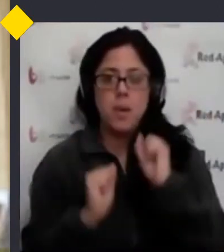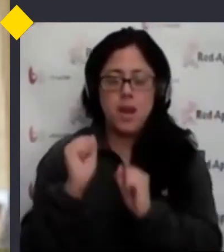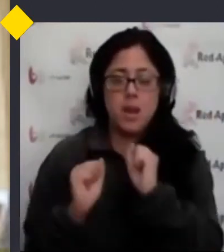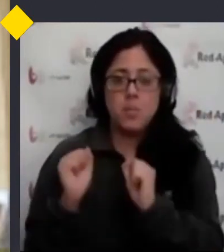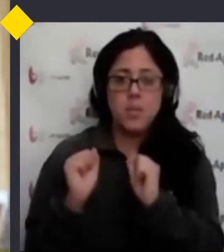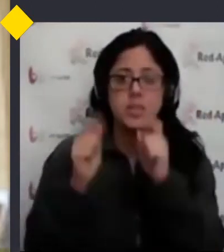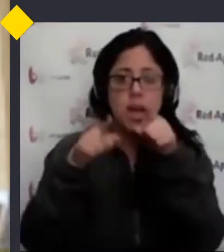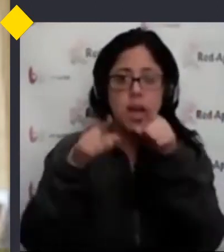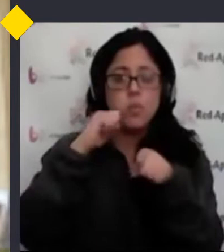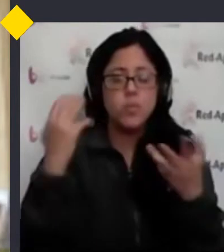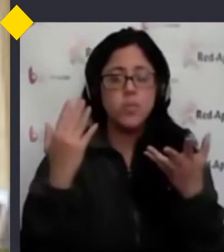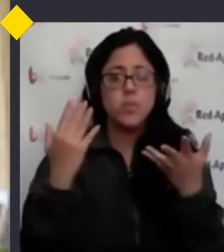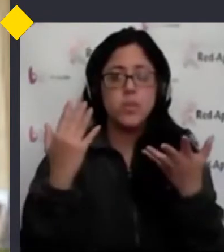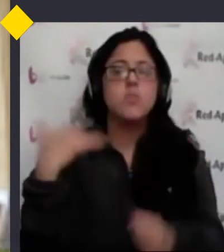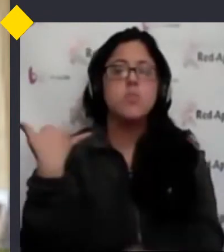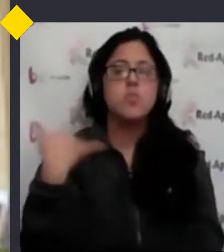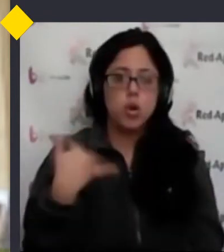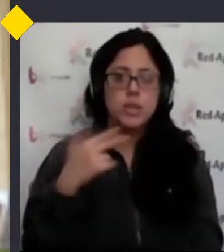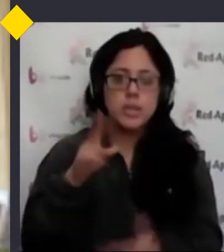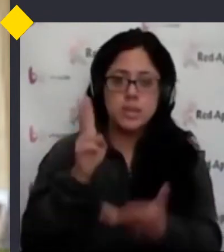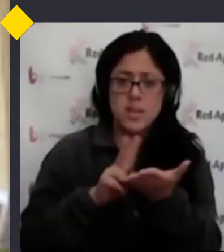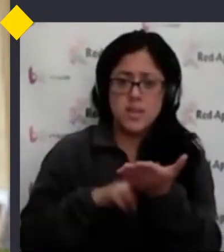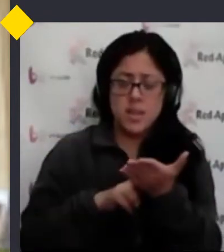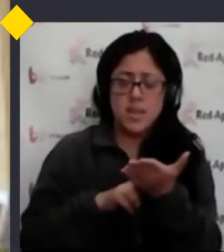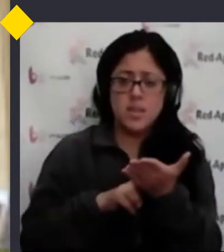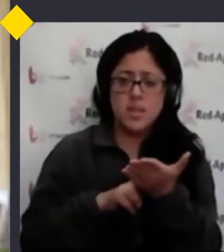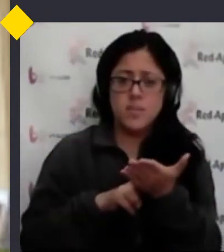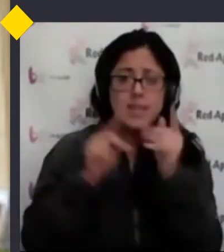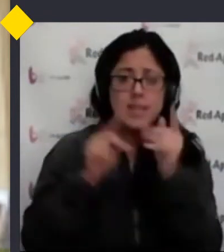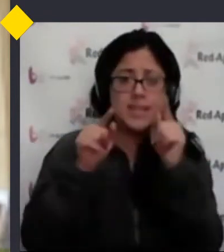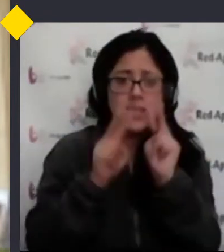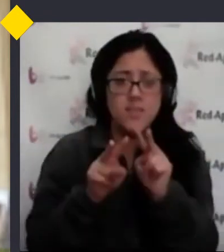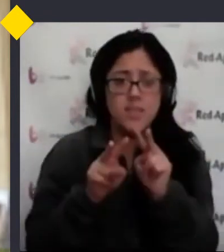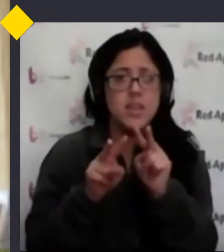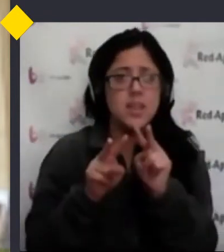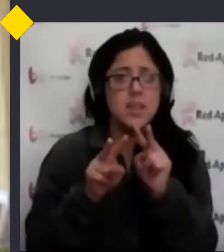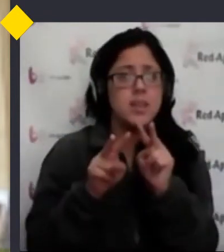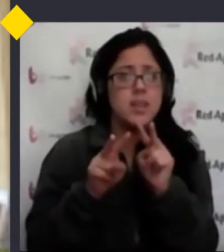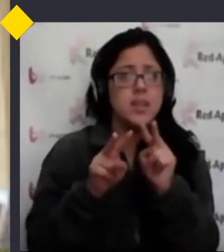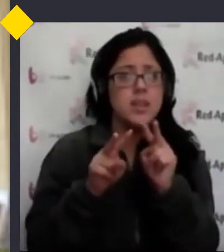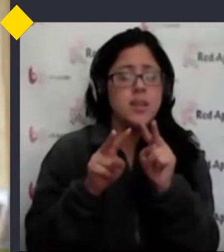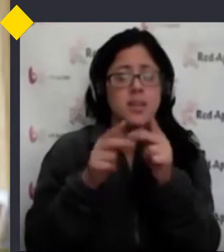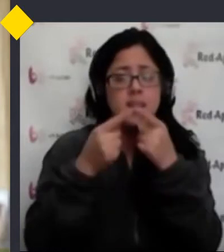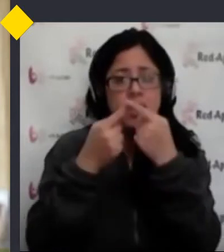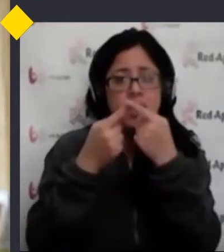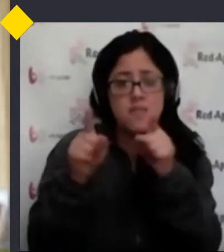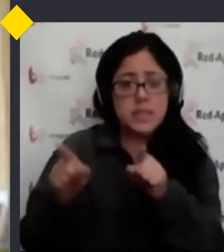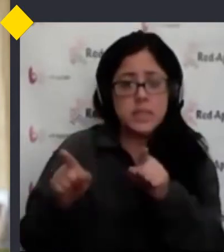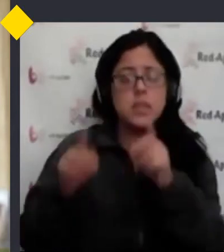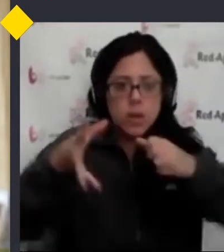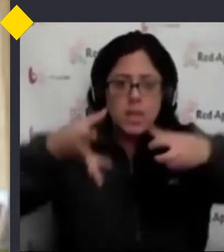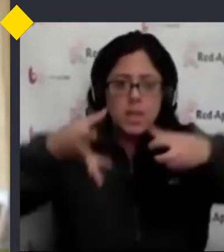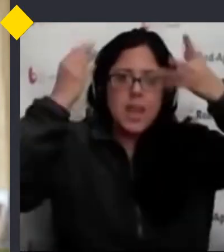una señal muy, muy importante donde se ve que realmente se aprecia tener esta diversidad y se puede aprender y se puede enriquecer